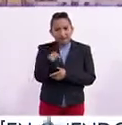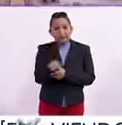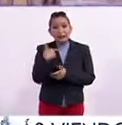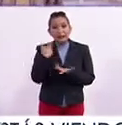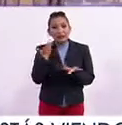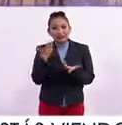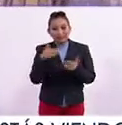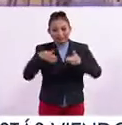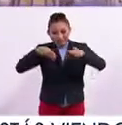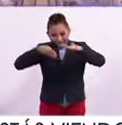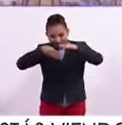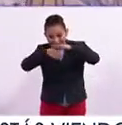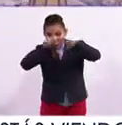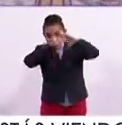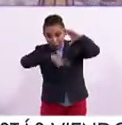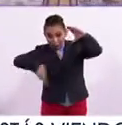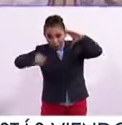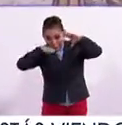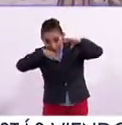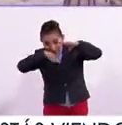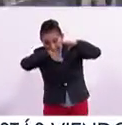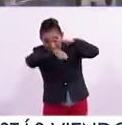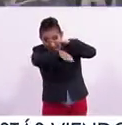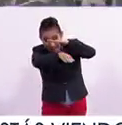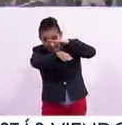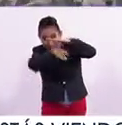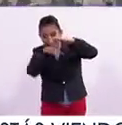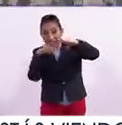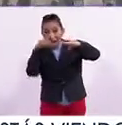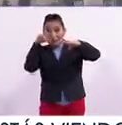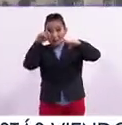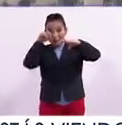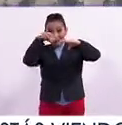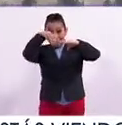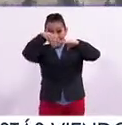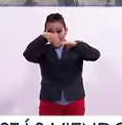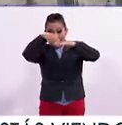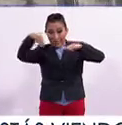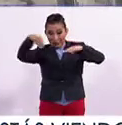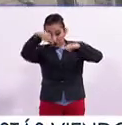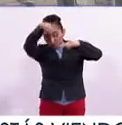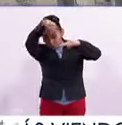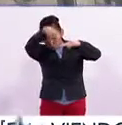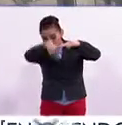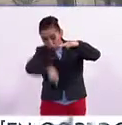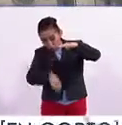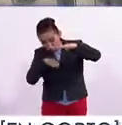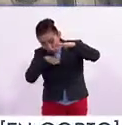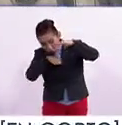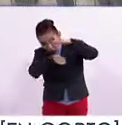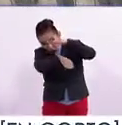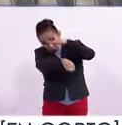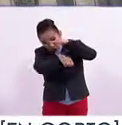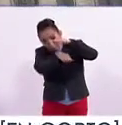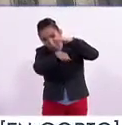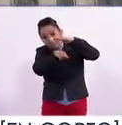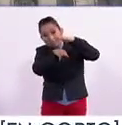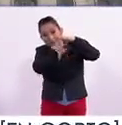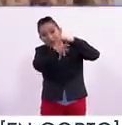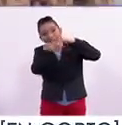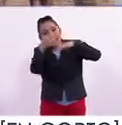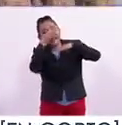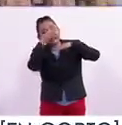túnel a 20 metros de profundidad, que está arrasando por un lado los